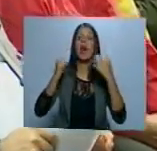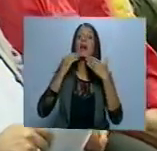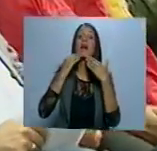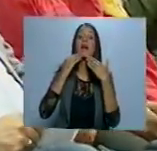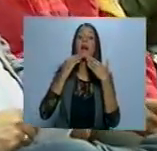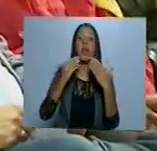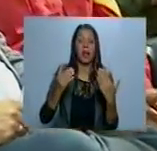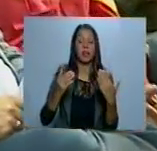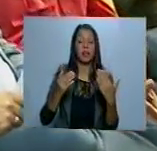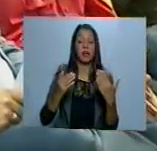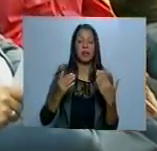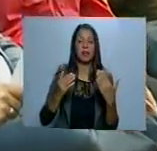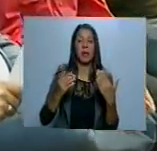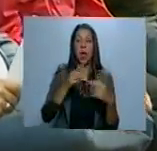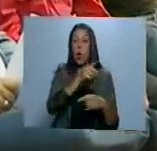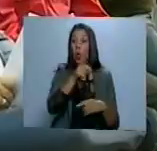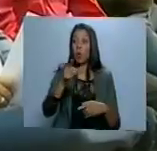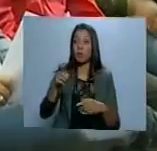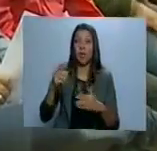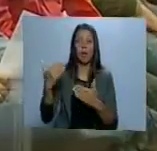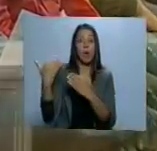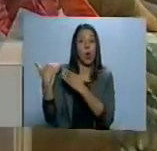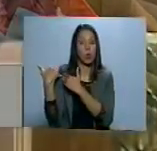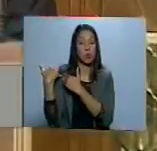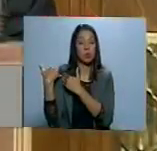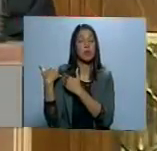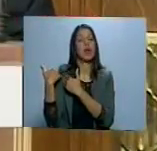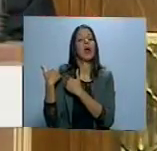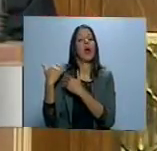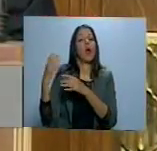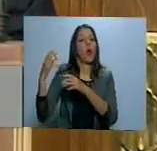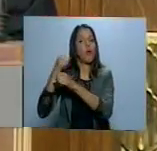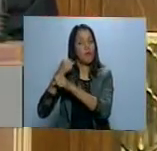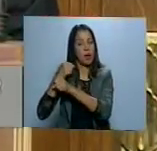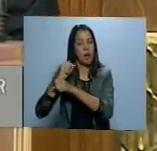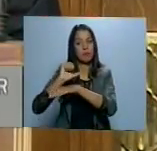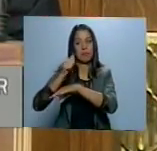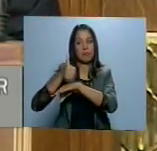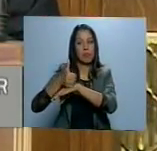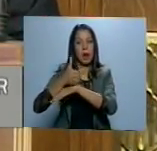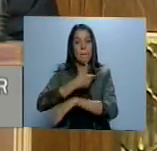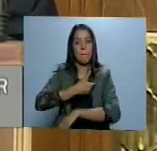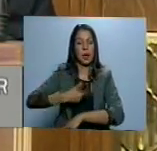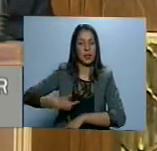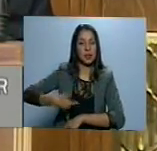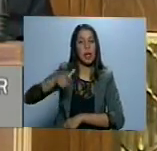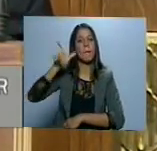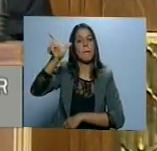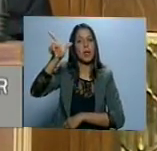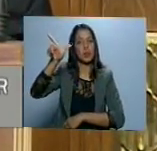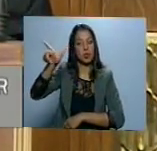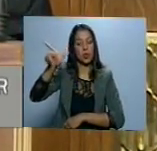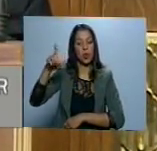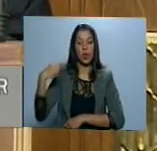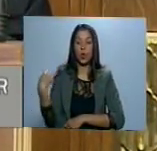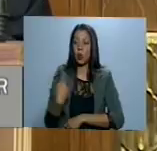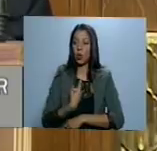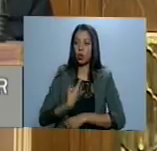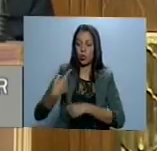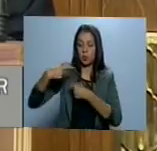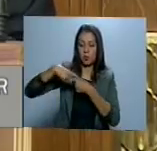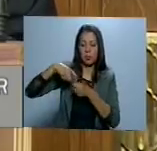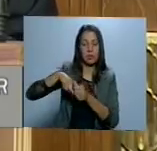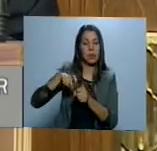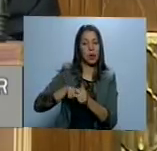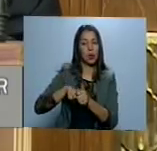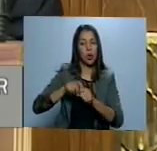Quiero agradecerle la confianza que depositó el presidente, el partido, en este equipo que represento